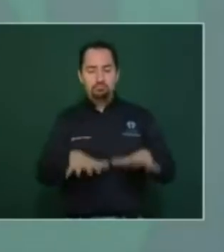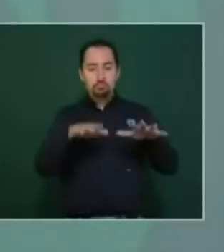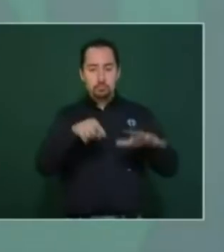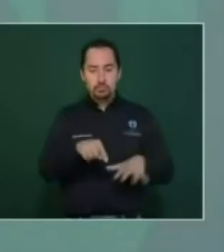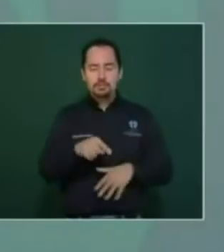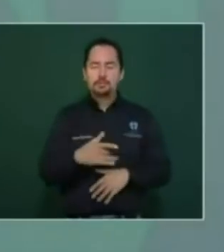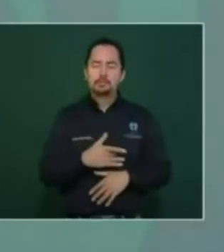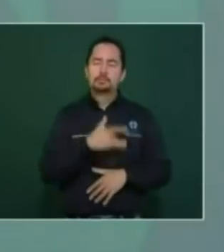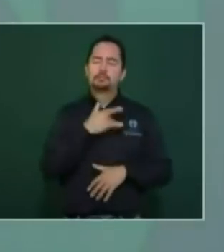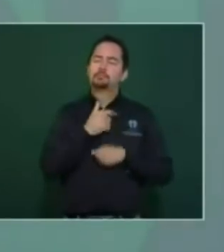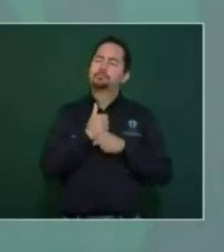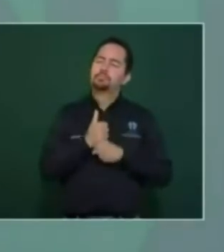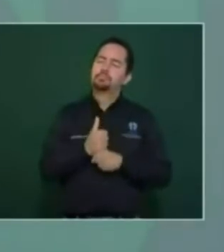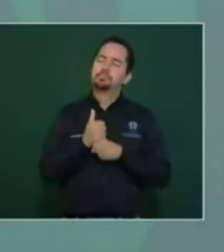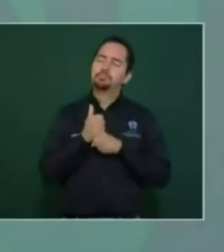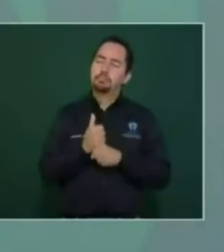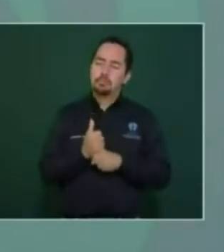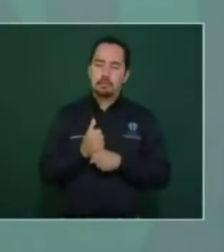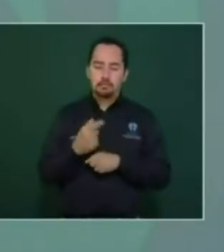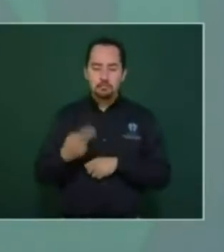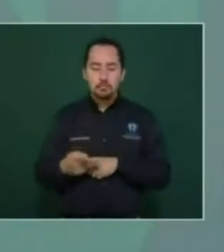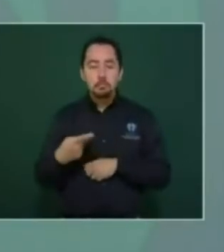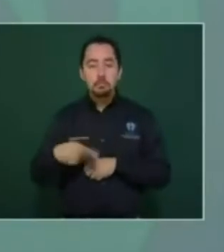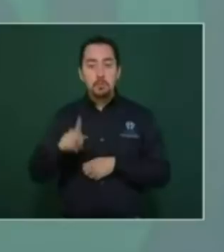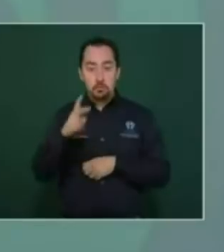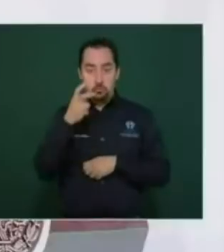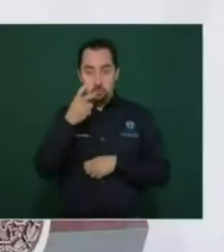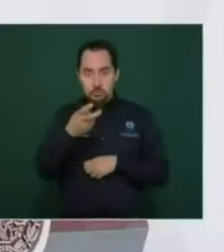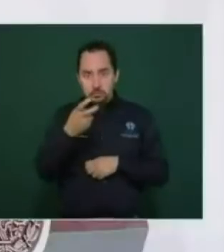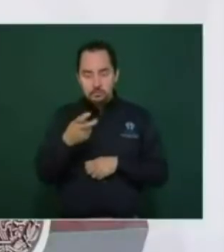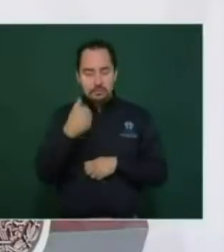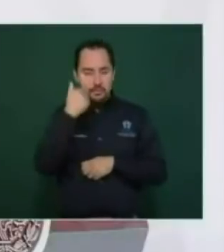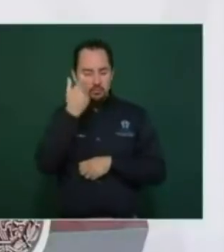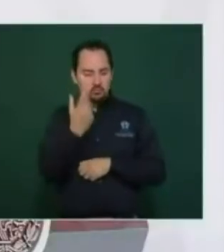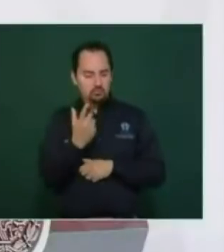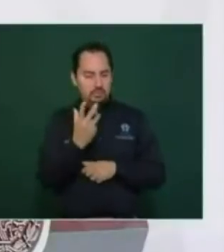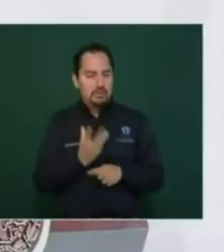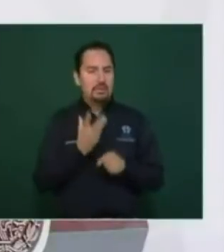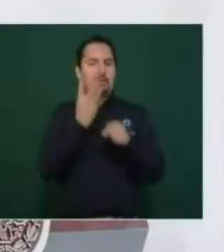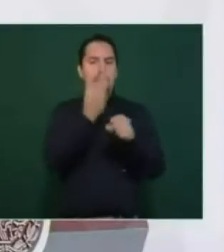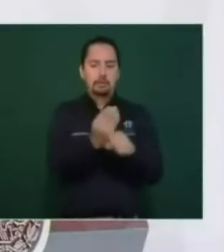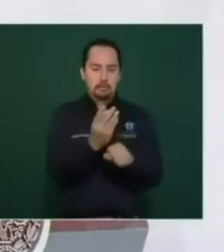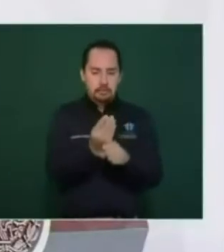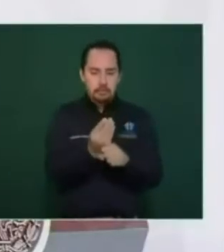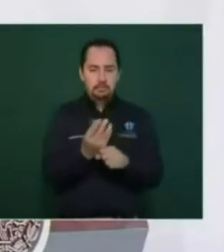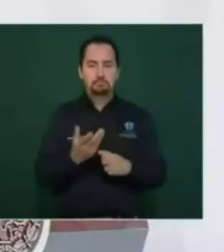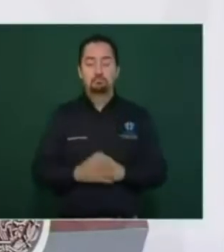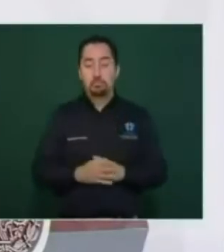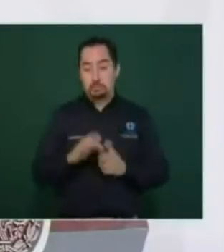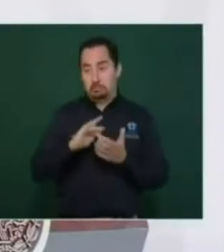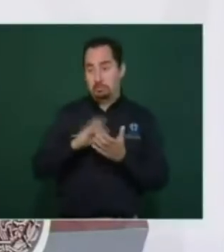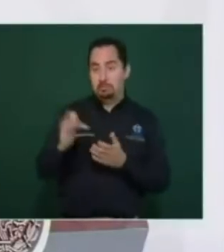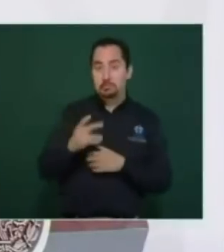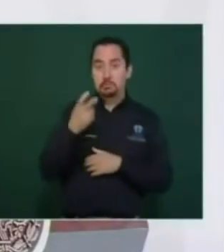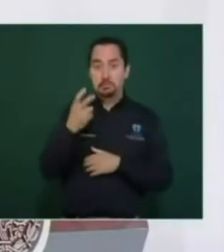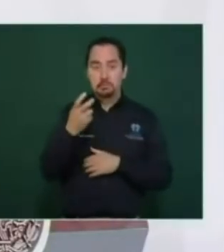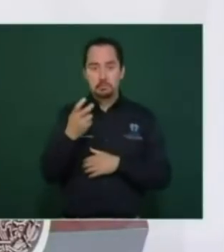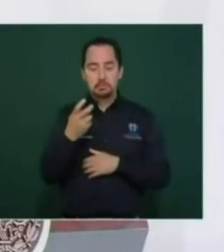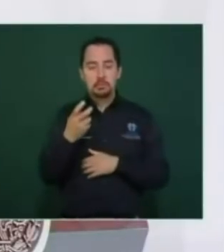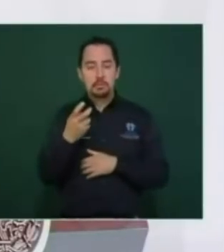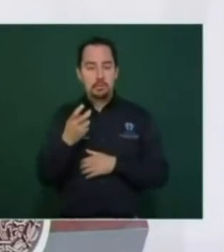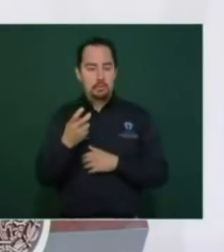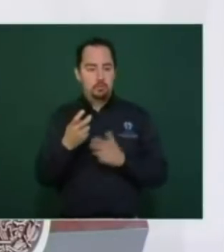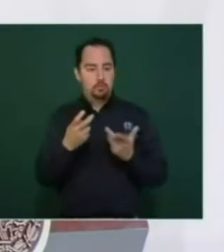dolor en nuestra tierra. Pero en este ánimo democrático y gracias a la mediación y la buena voluntad de